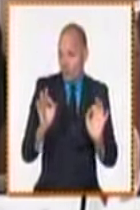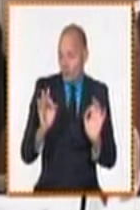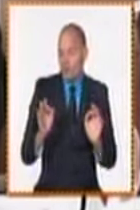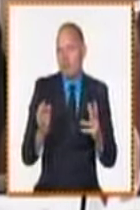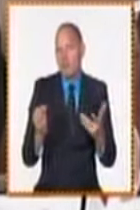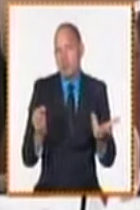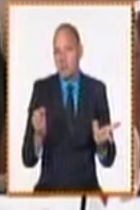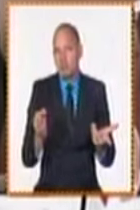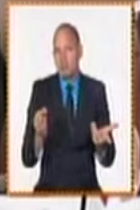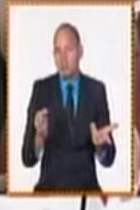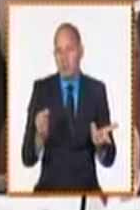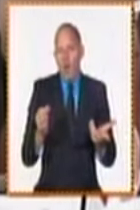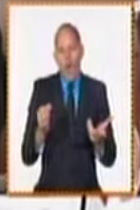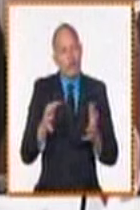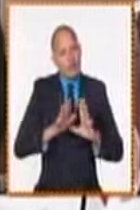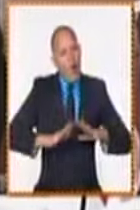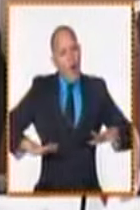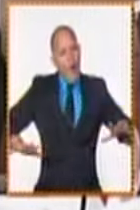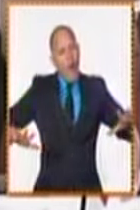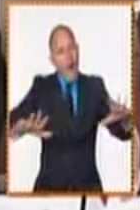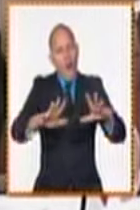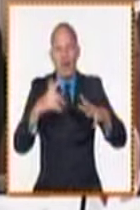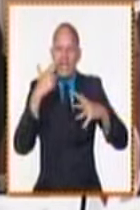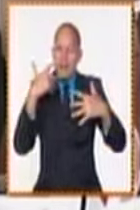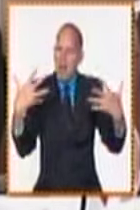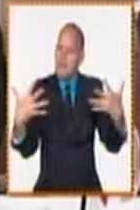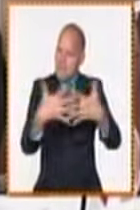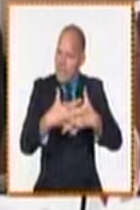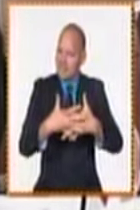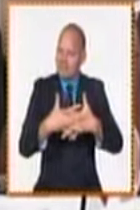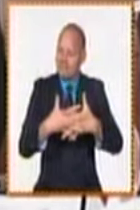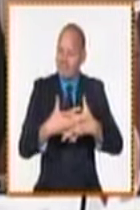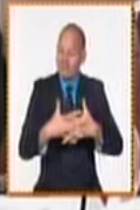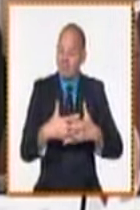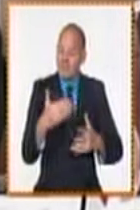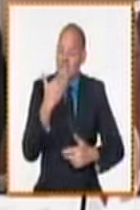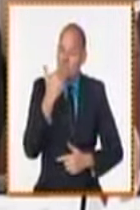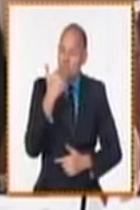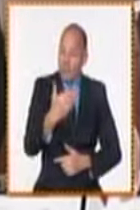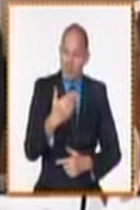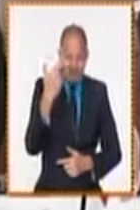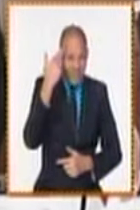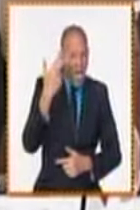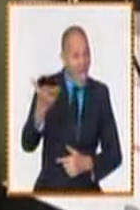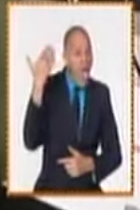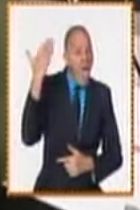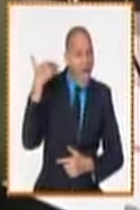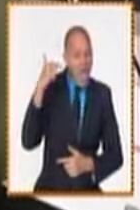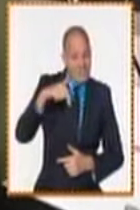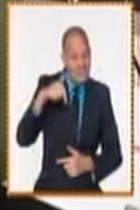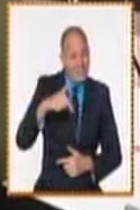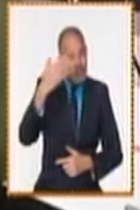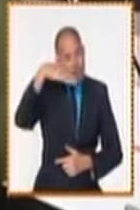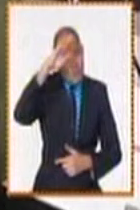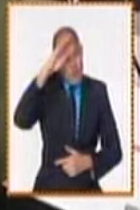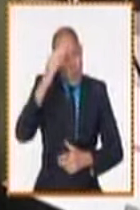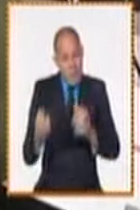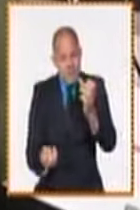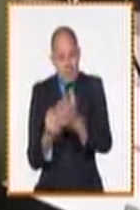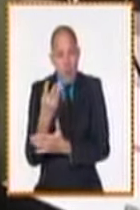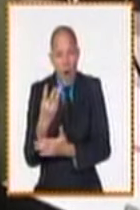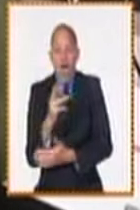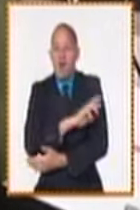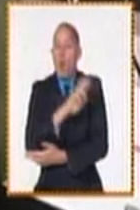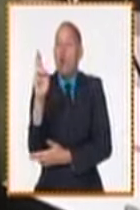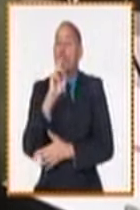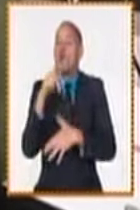Qué bueno, como se decía acá, que esta revolución nació de hombres, no solo preclaros en el pensamiento político, sino también